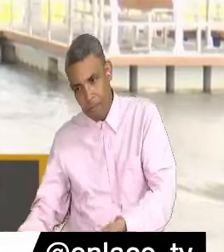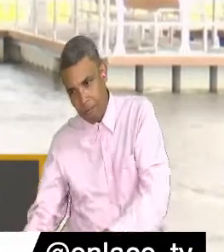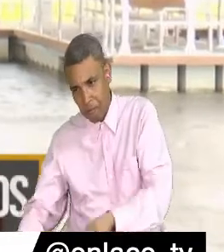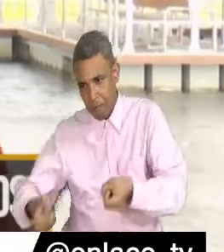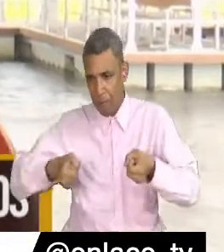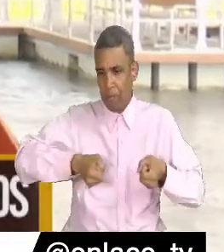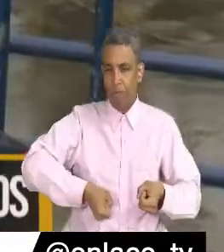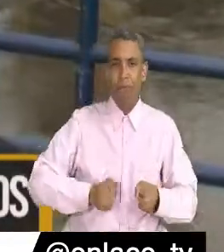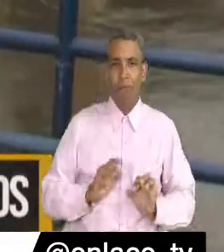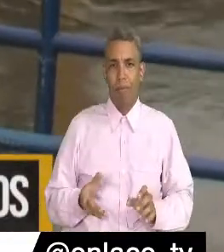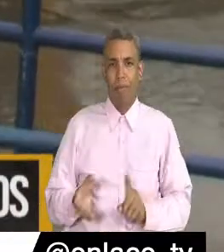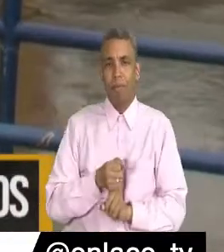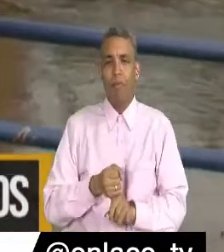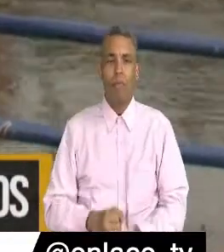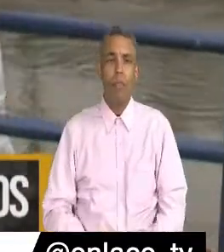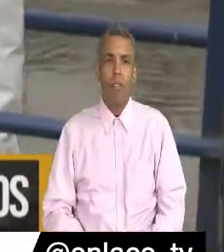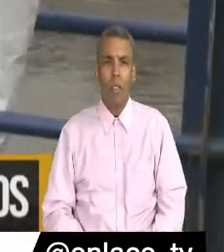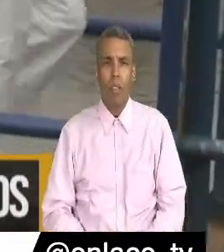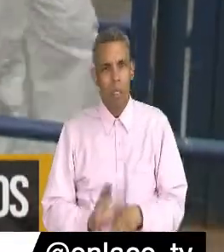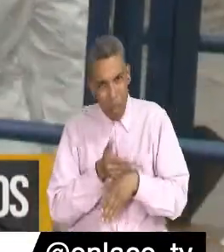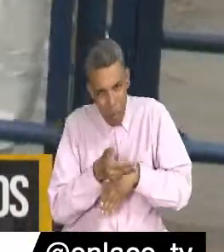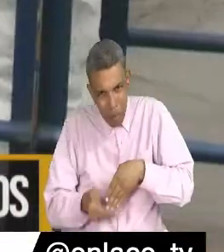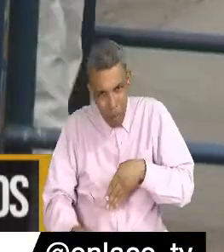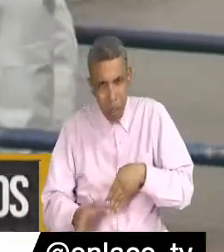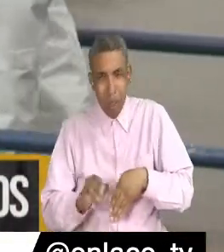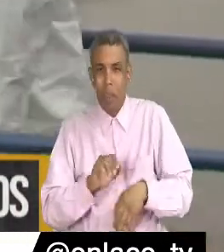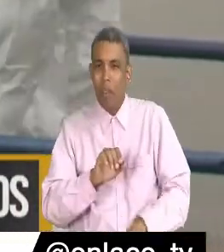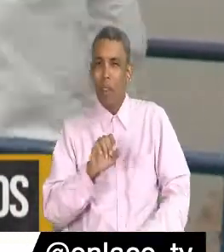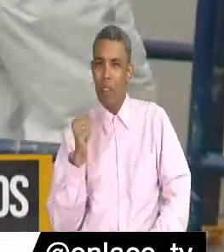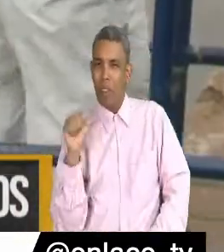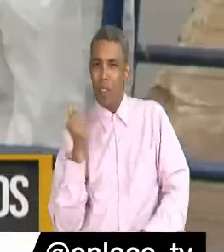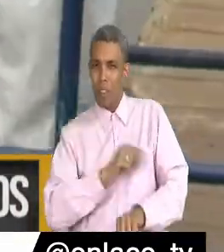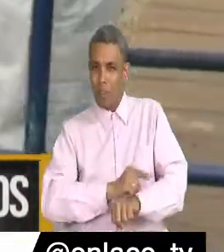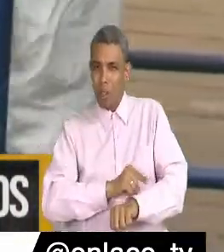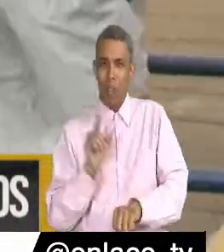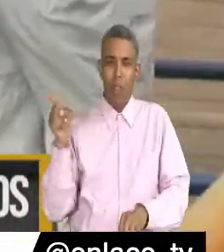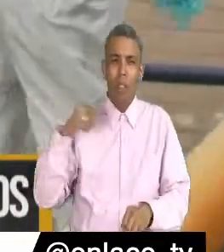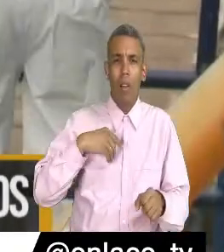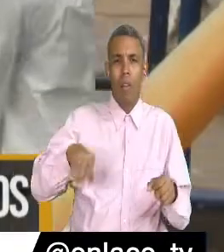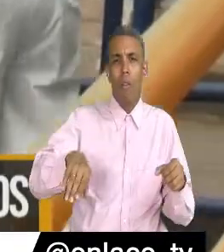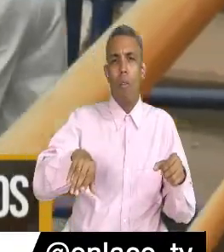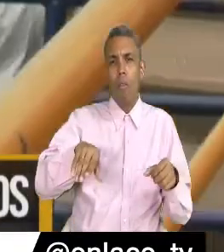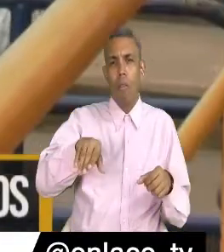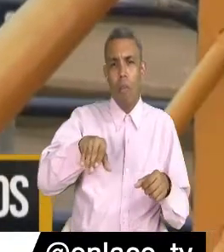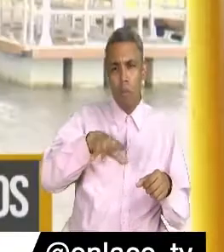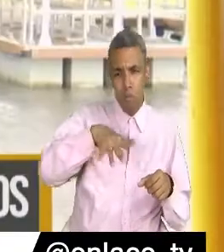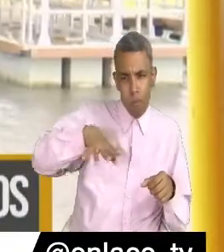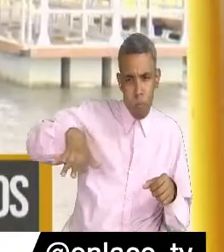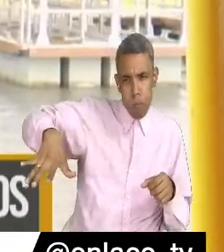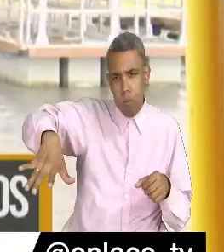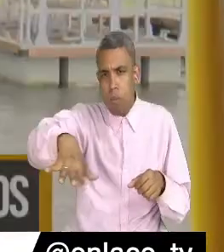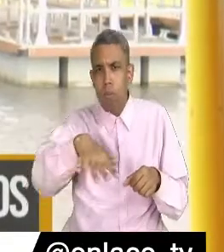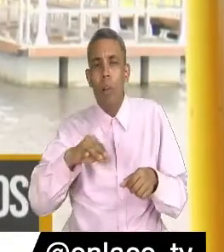ahí hacia arriba, cerca de los Ñeques, donde ellos fracasaron. Ellos flotaron ya en